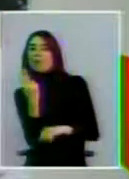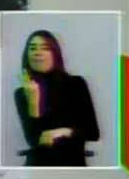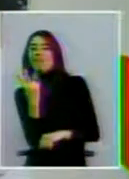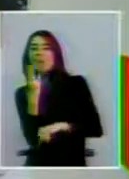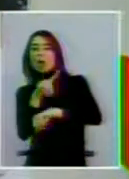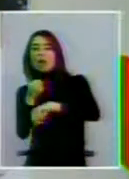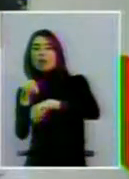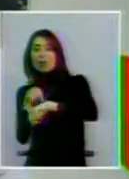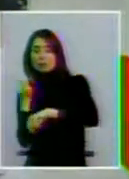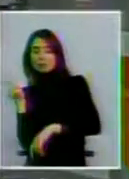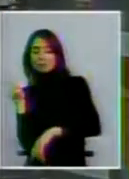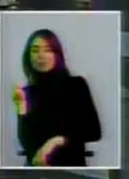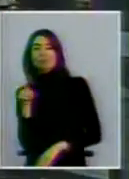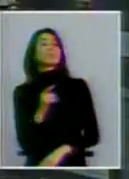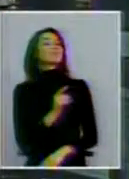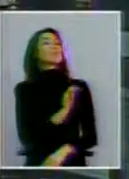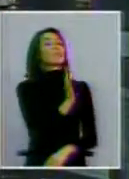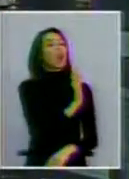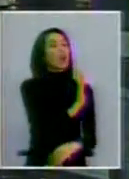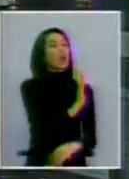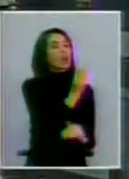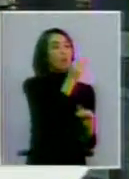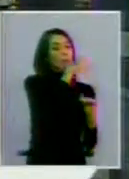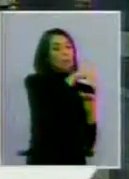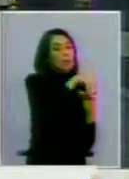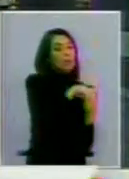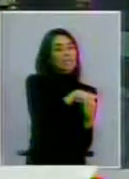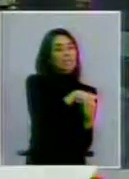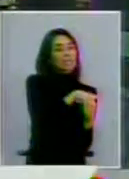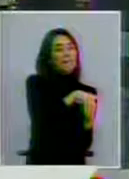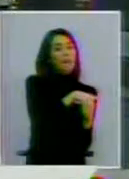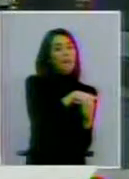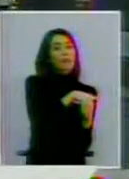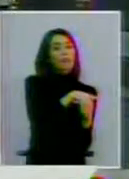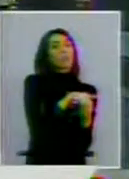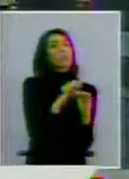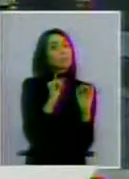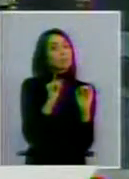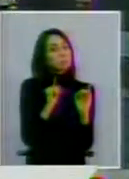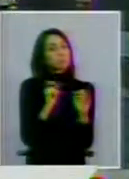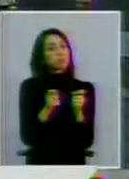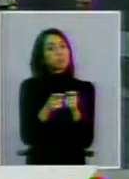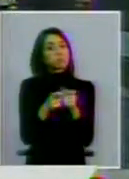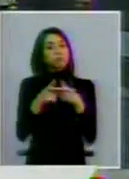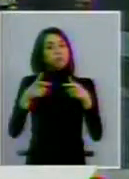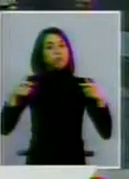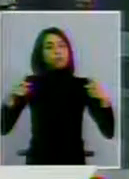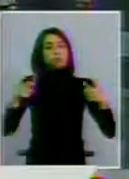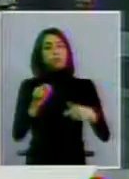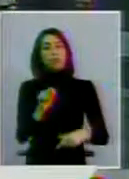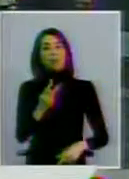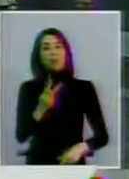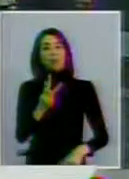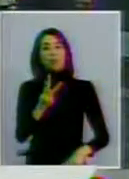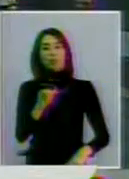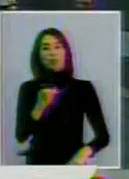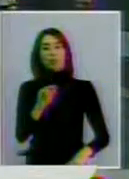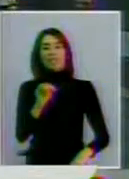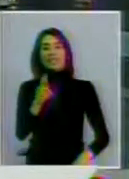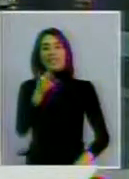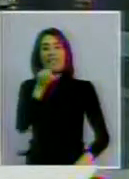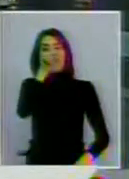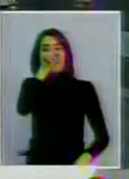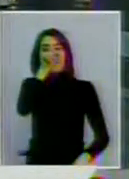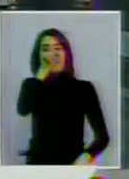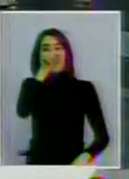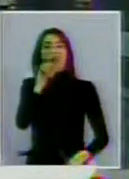Buenas tardes. Hola Andrea, buenas tardes. Tanto ha sido el crecimiento de Twitter que incluso acaban de